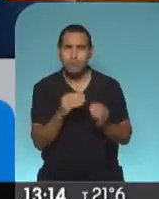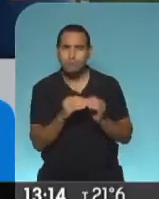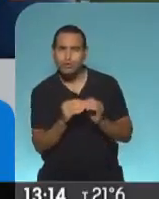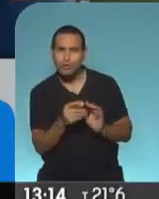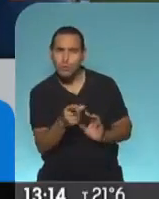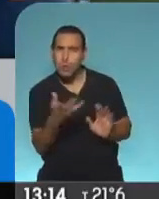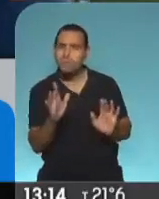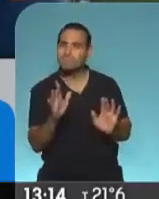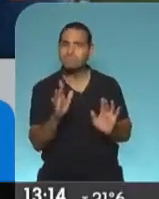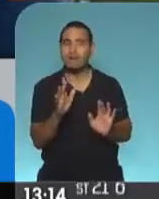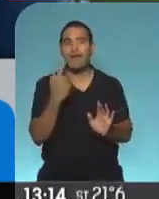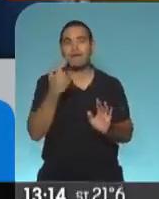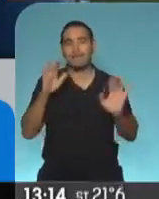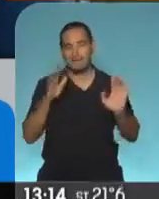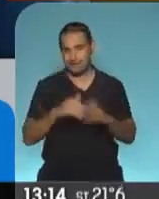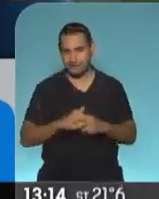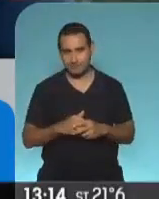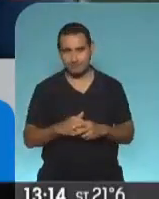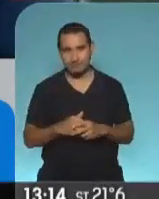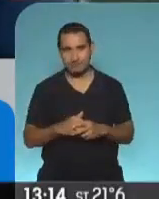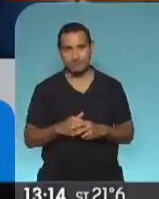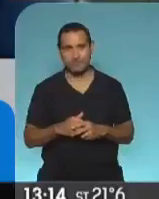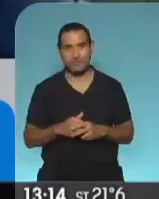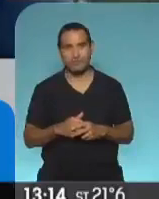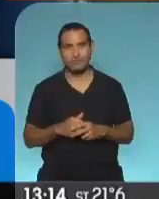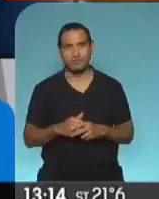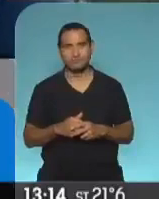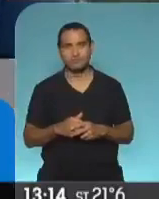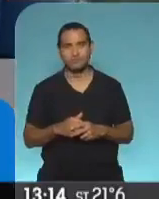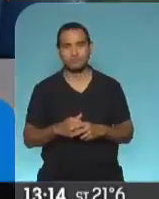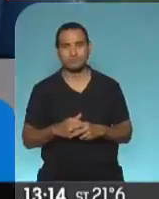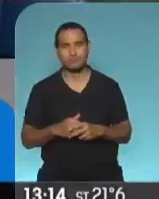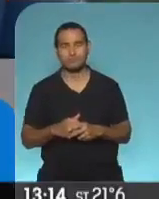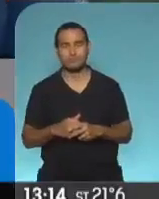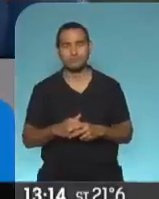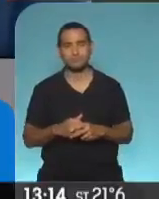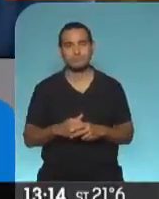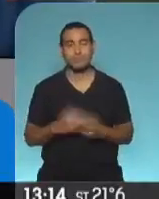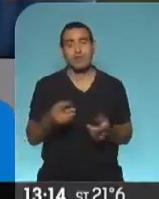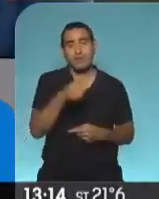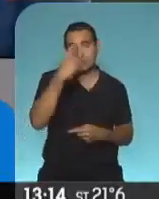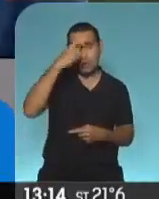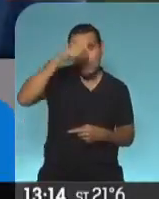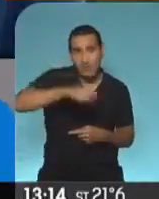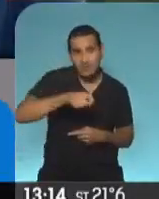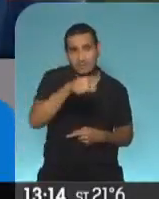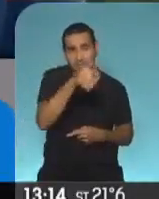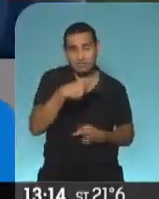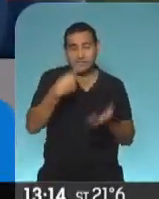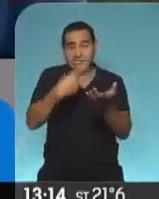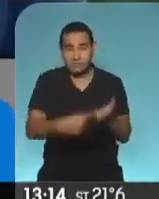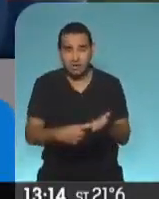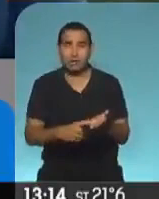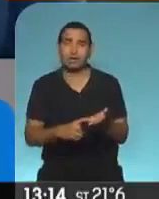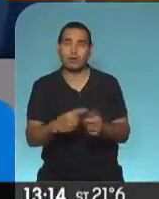prisiones domiciliarias, ¿no? Porque, bueno, es evidente que han sido funcionales a otro tipo de intereses que son los que han salido en